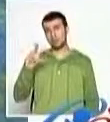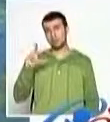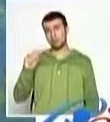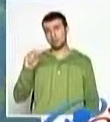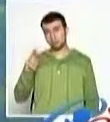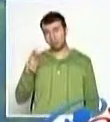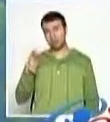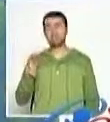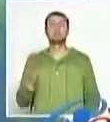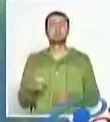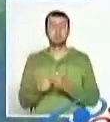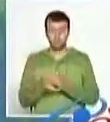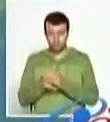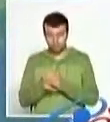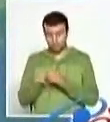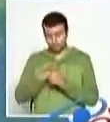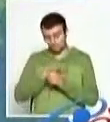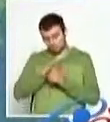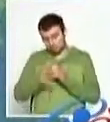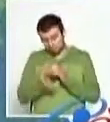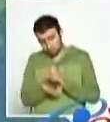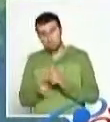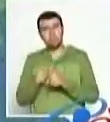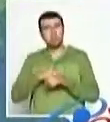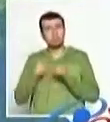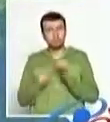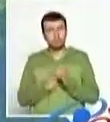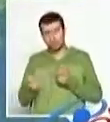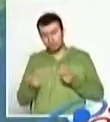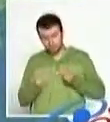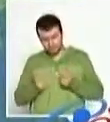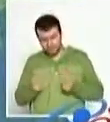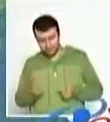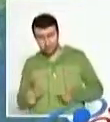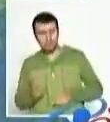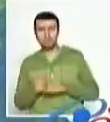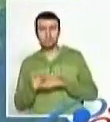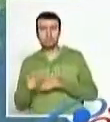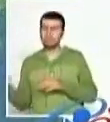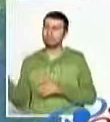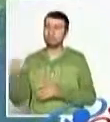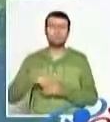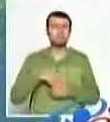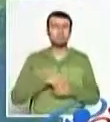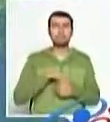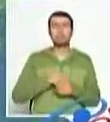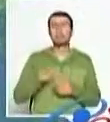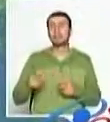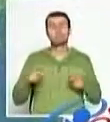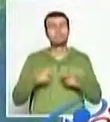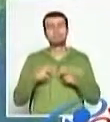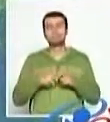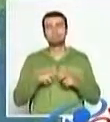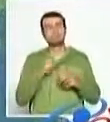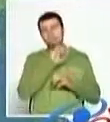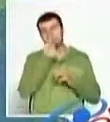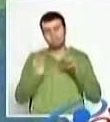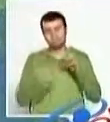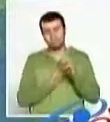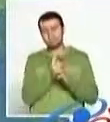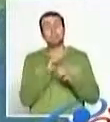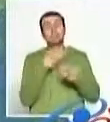líquido extracelular, los micronutrientes, las enzimas, los transportadores de electrones, toda la